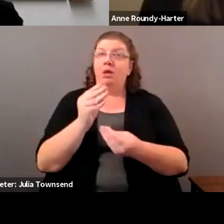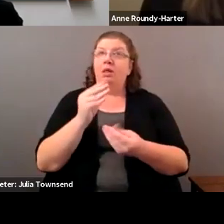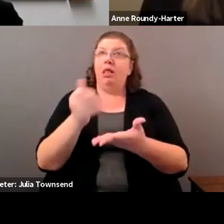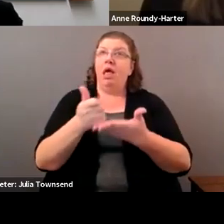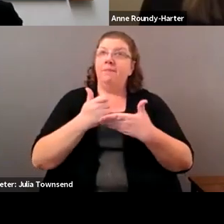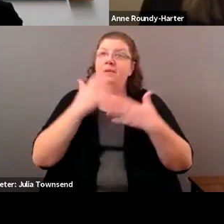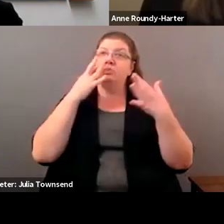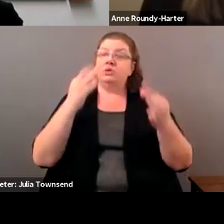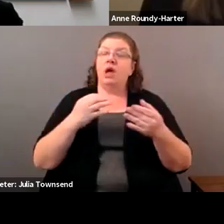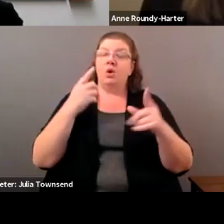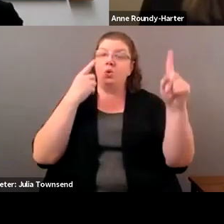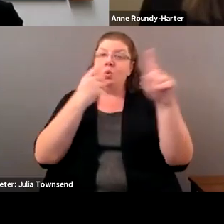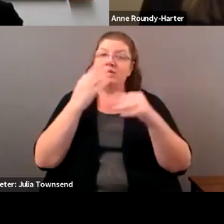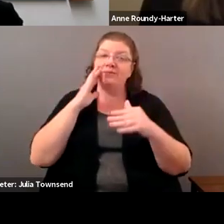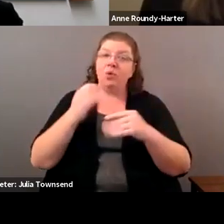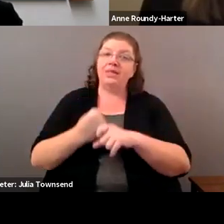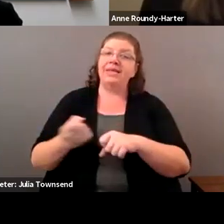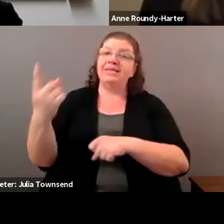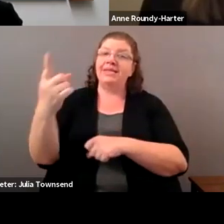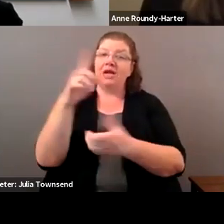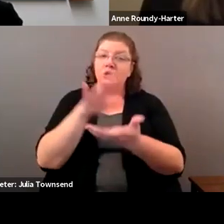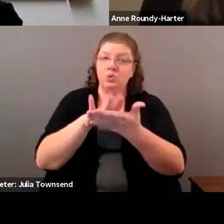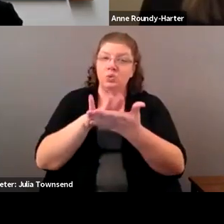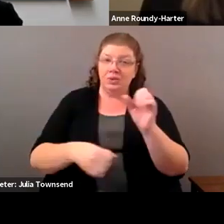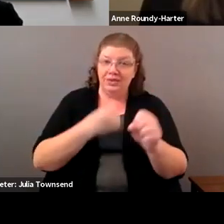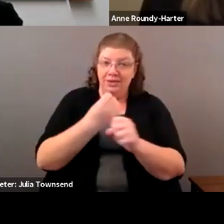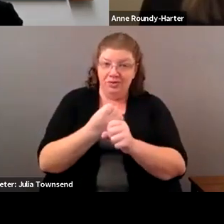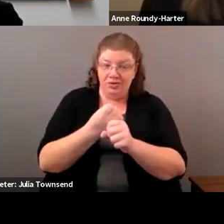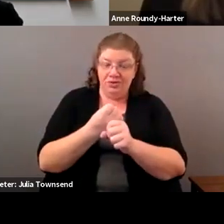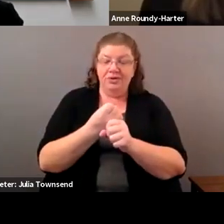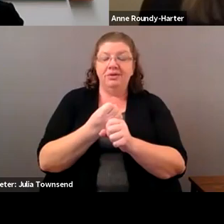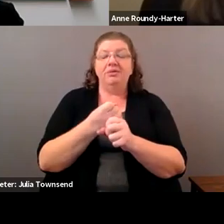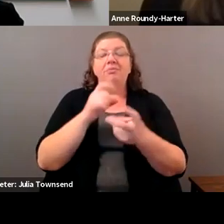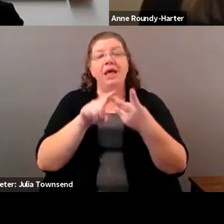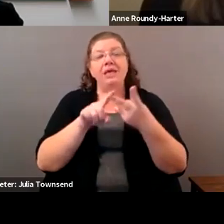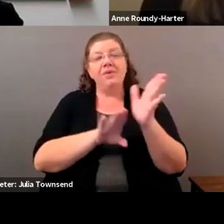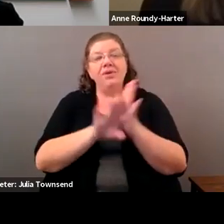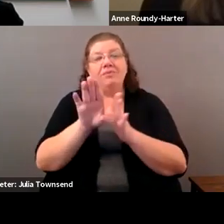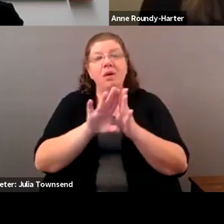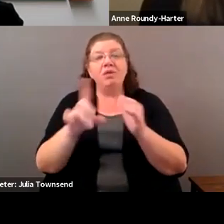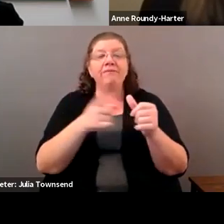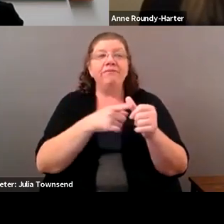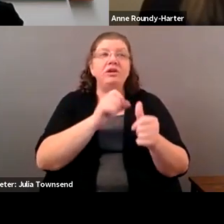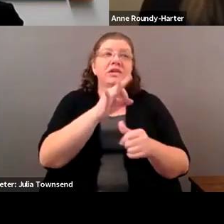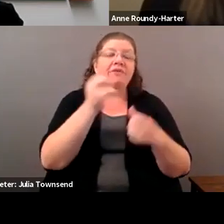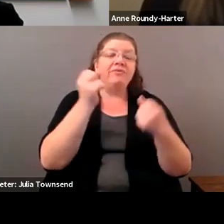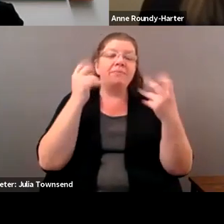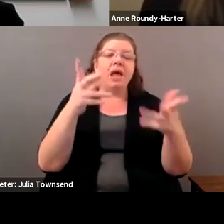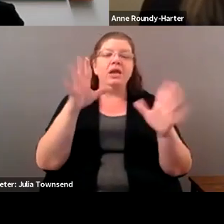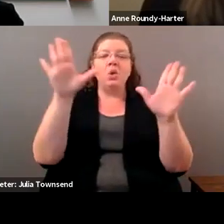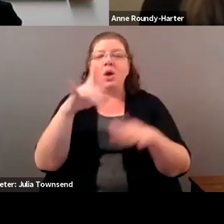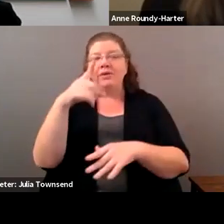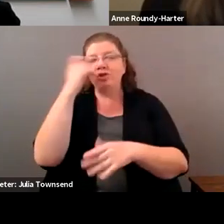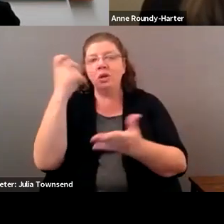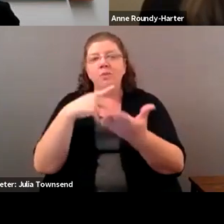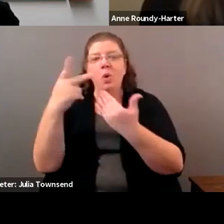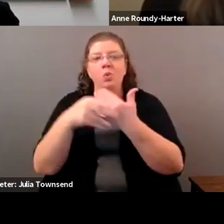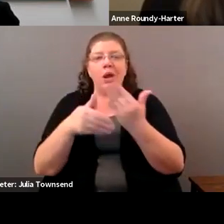las metas y objetivos para el siguiente ciclo escolar así como como desarrollamos lo que va a ser el primero de muchos fabulosos programas de